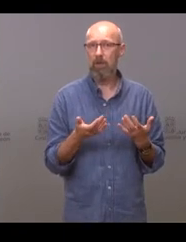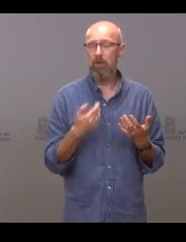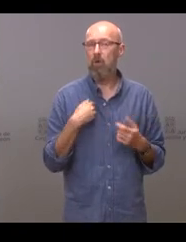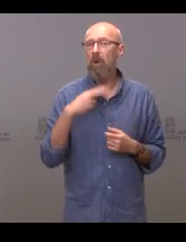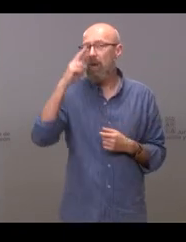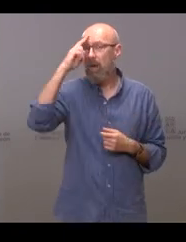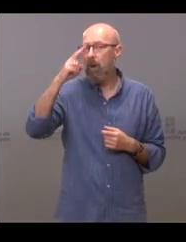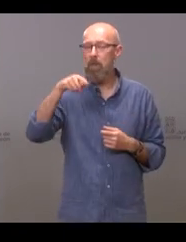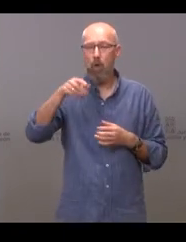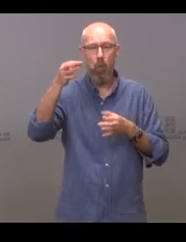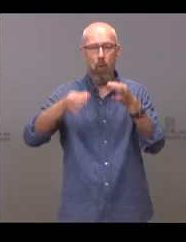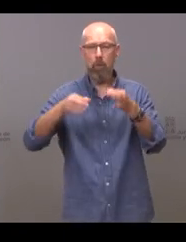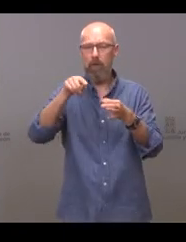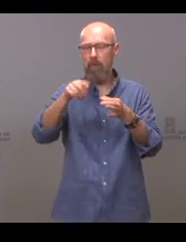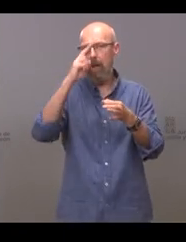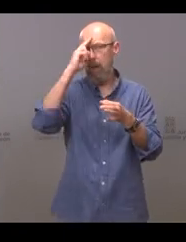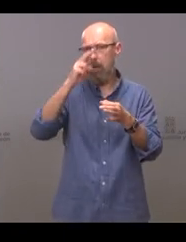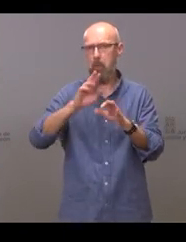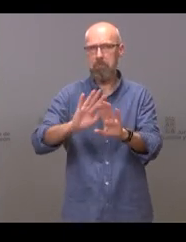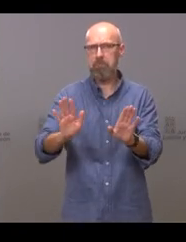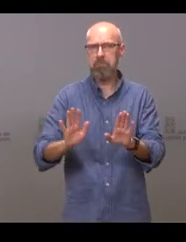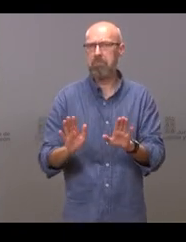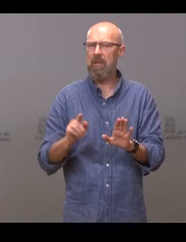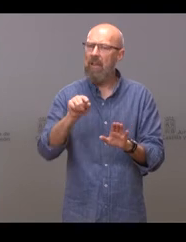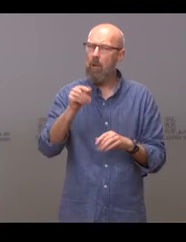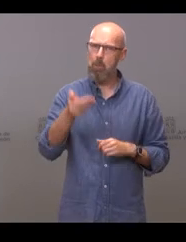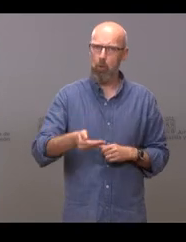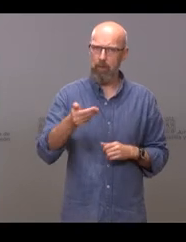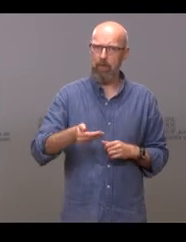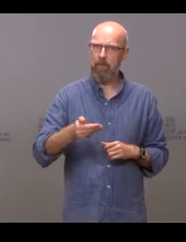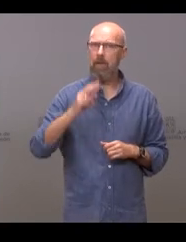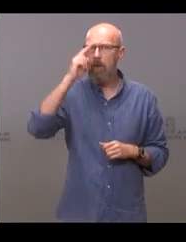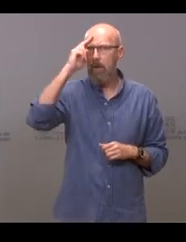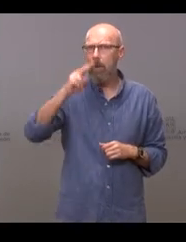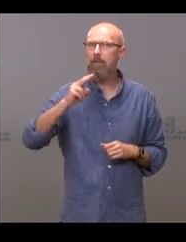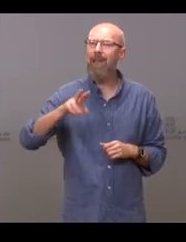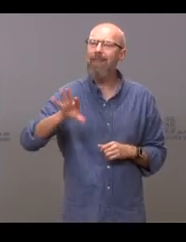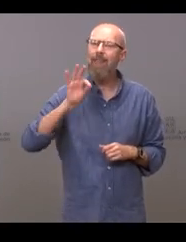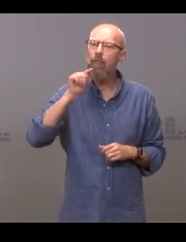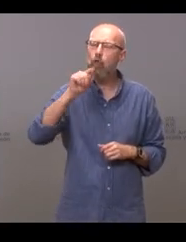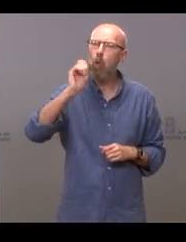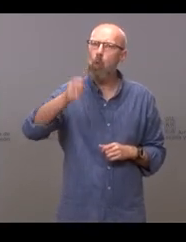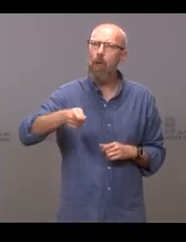yo creo que es algo importante no respetar las decisiones judiciales